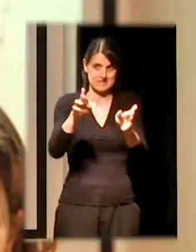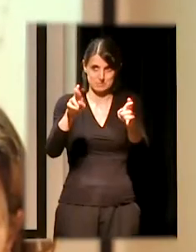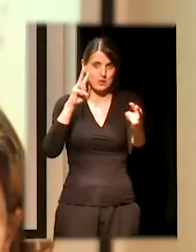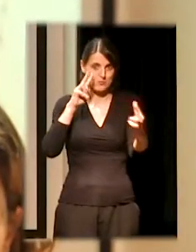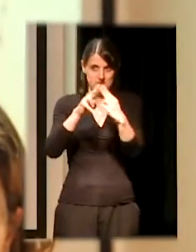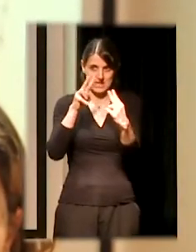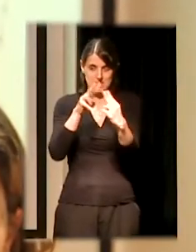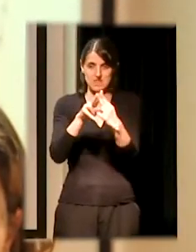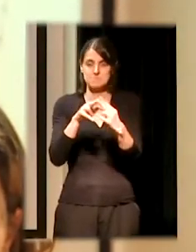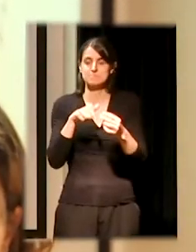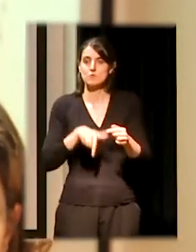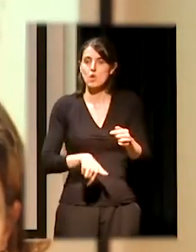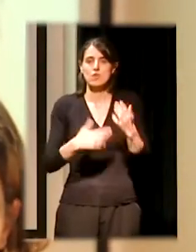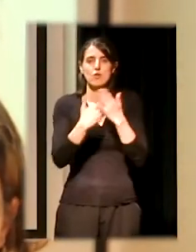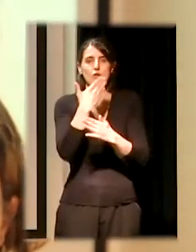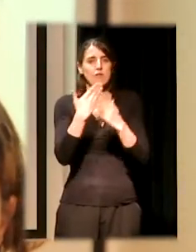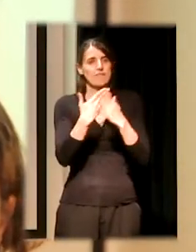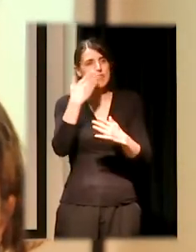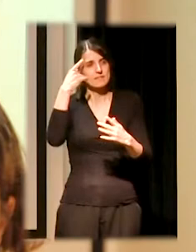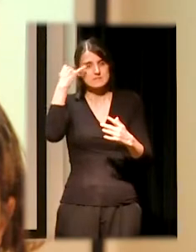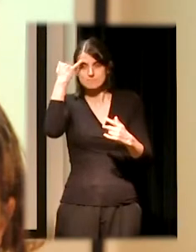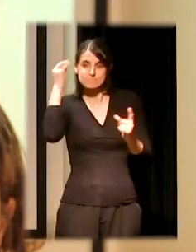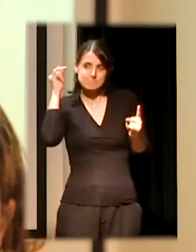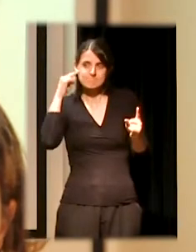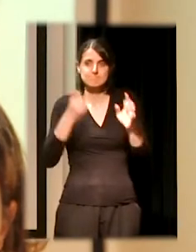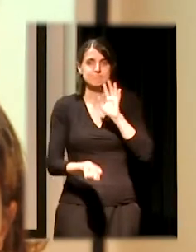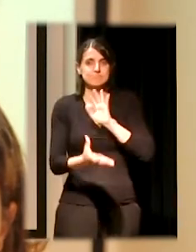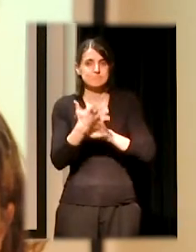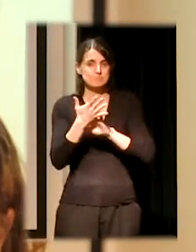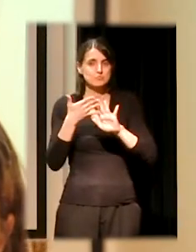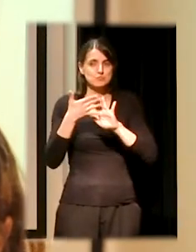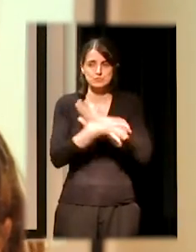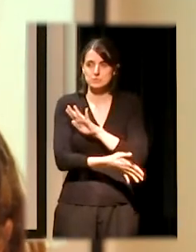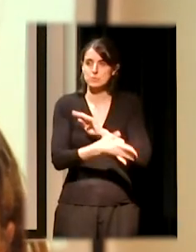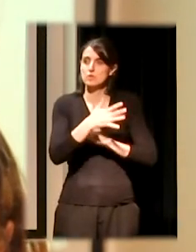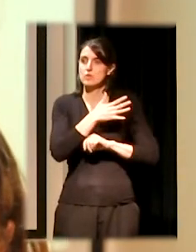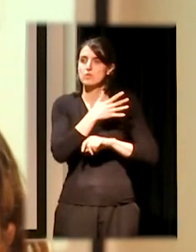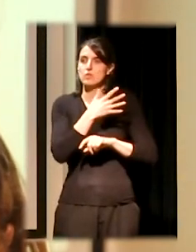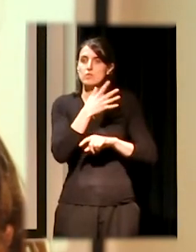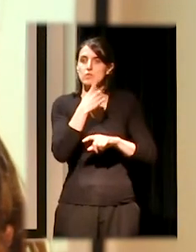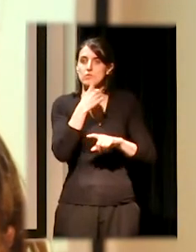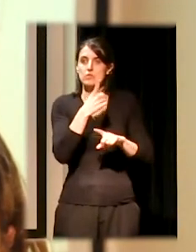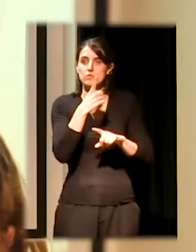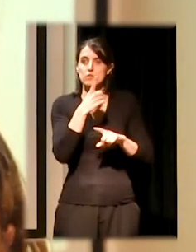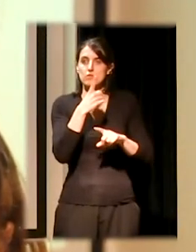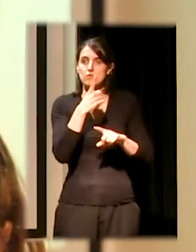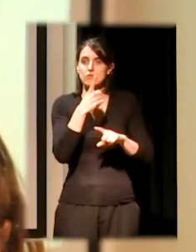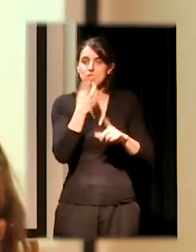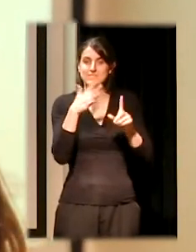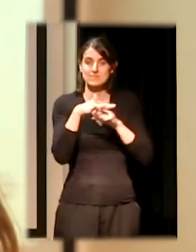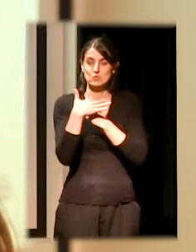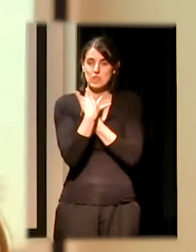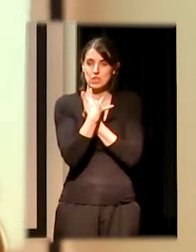La idea era para nosotras como entidad poder rellenar el vacío de la diapositiva